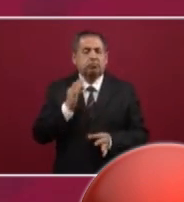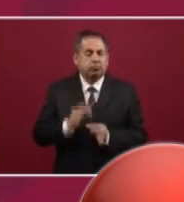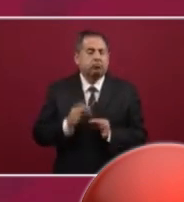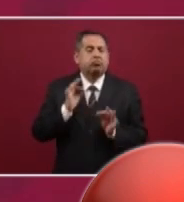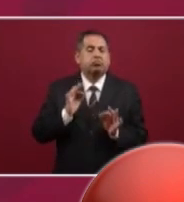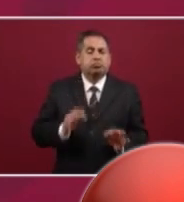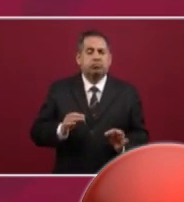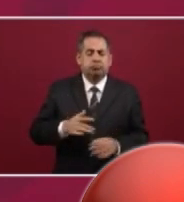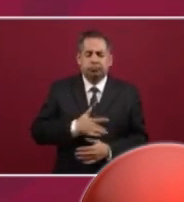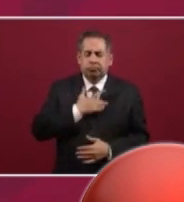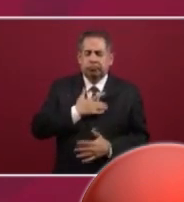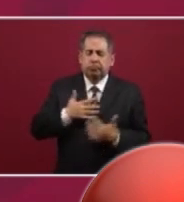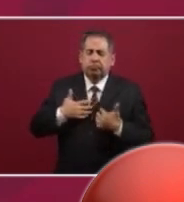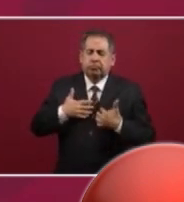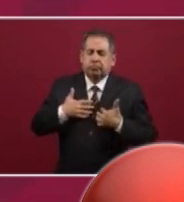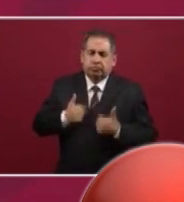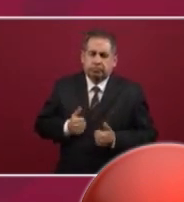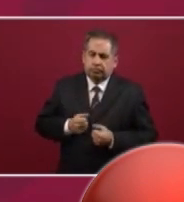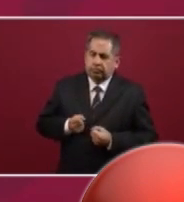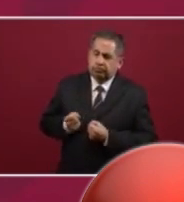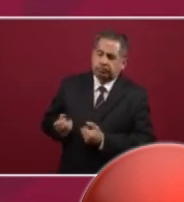con humanismo,